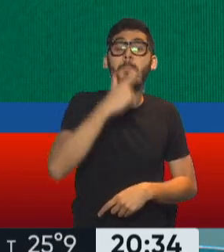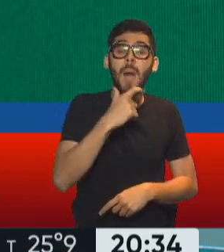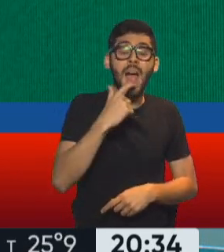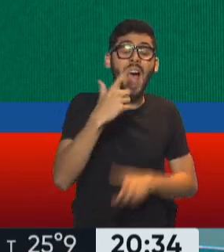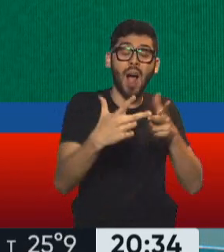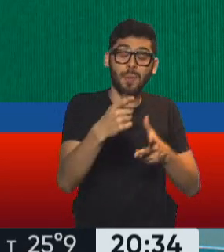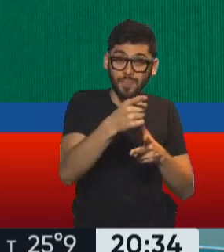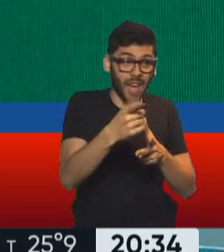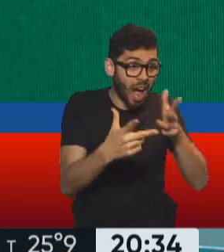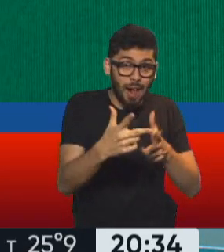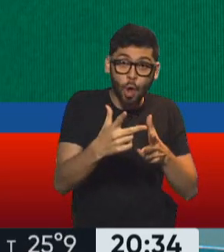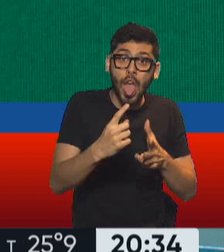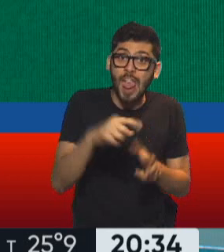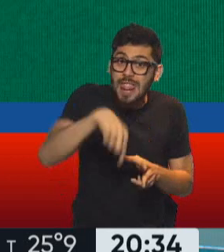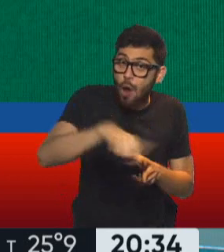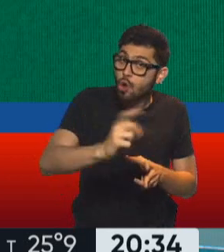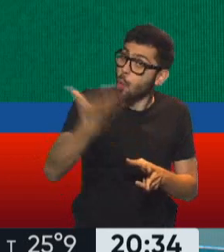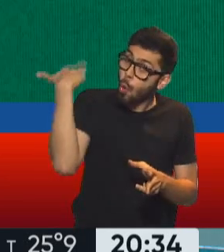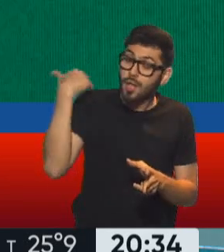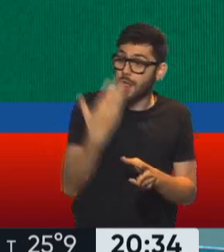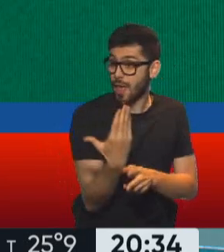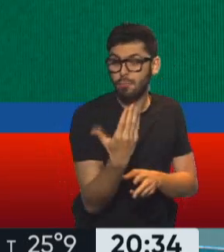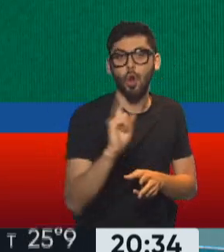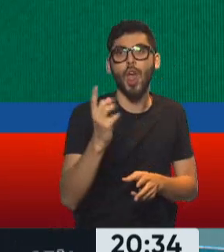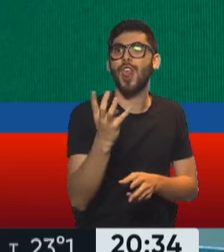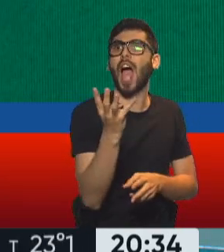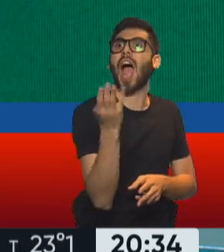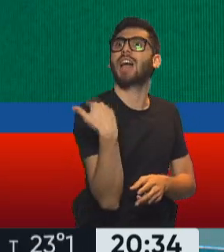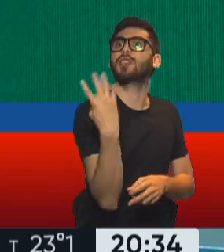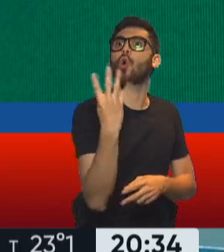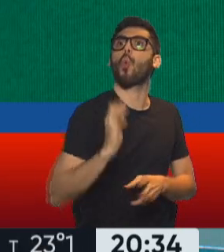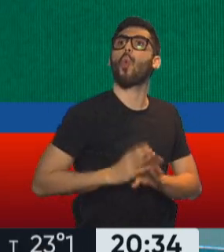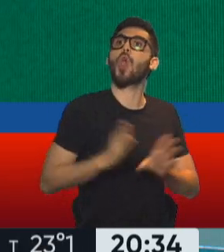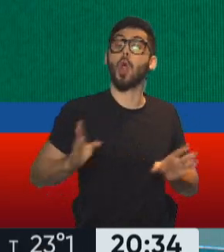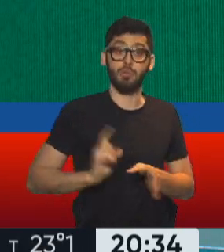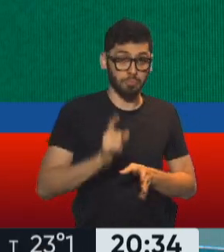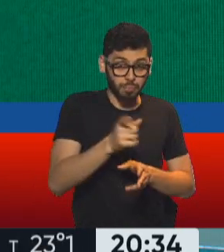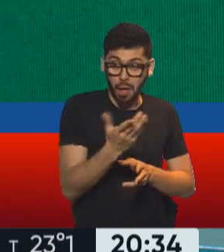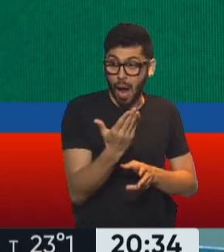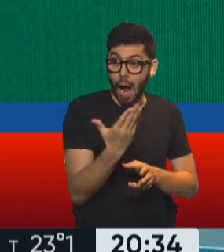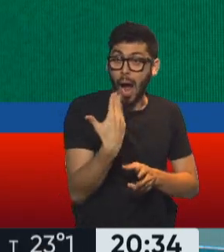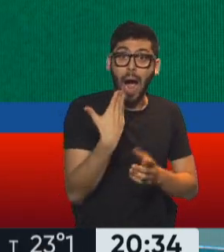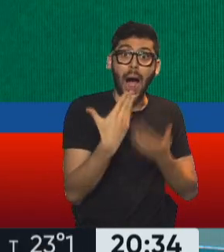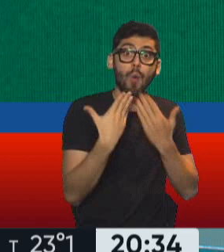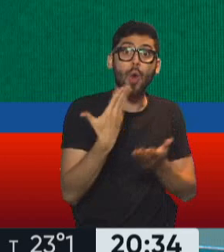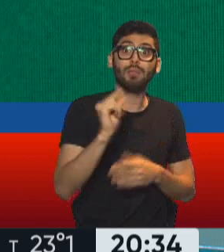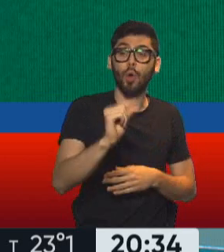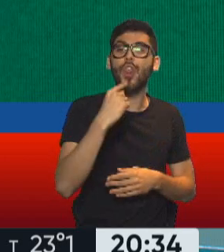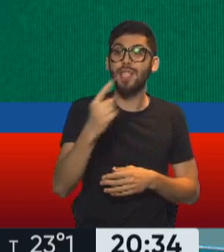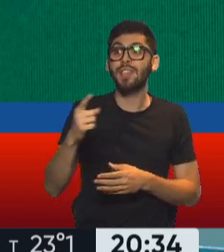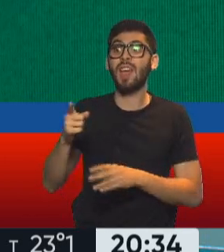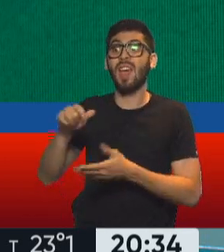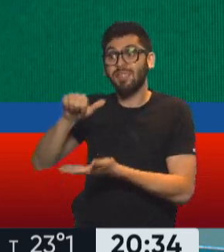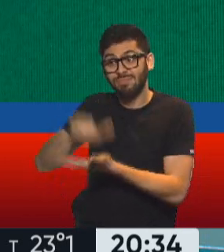que veíamos es de ahora, es desde hace algunos días, no es de hace 4 años, señalando a este gobierno por la emisión que produce